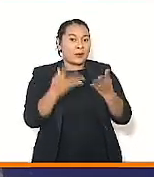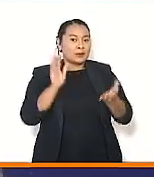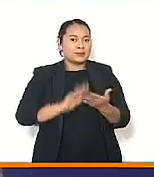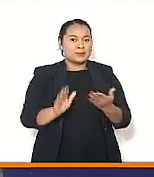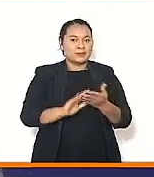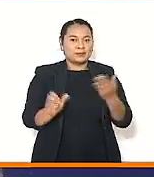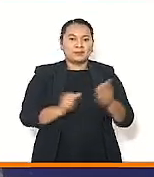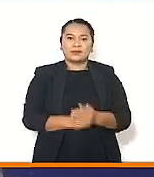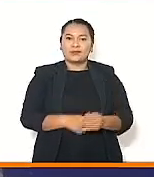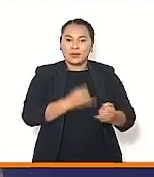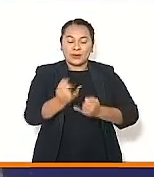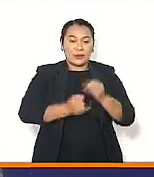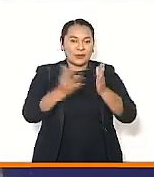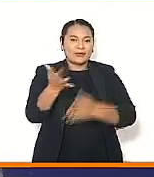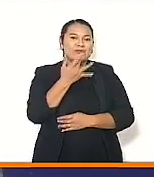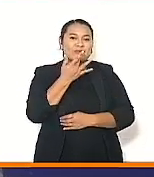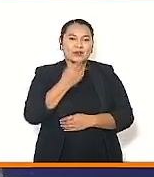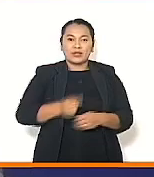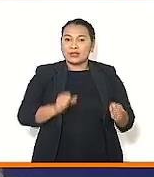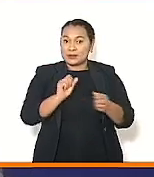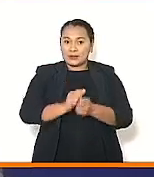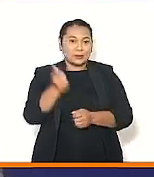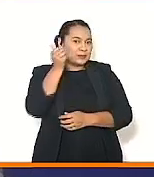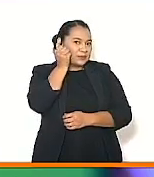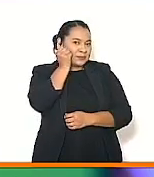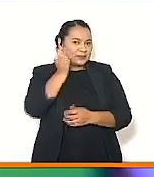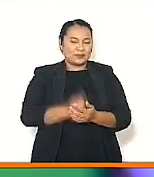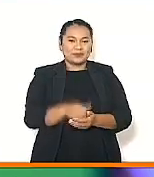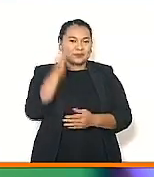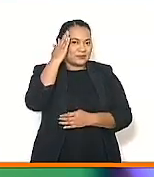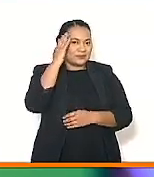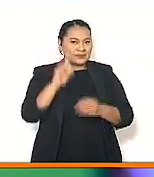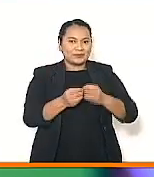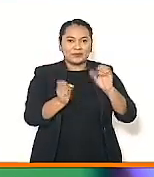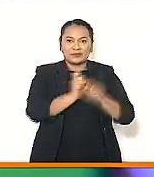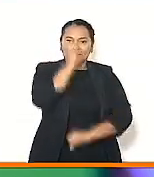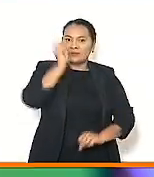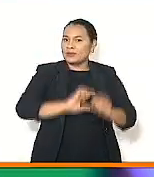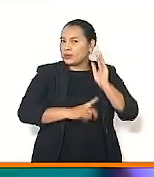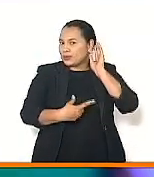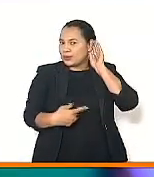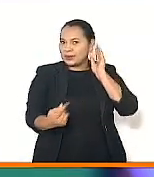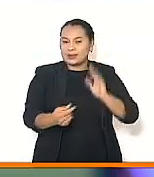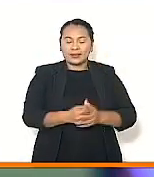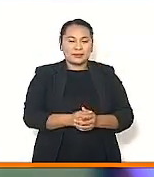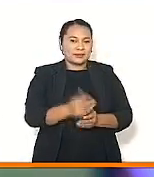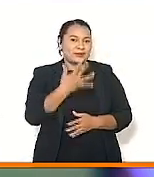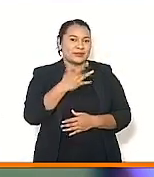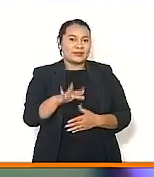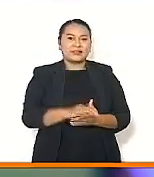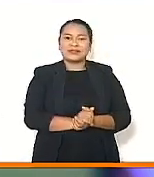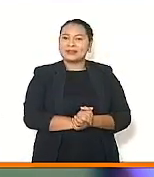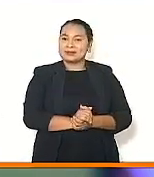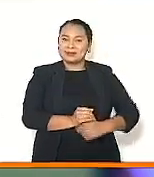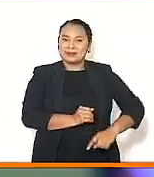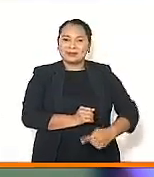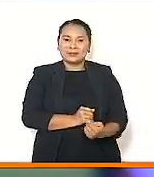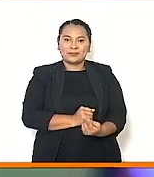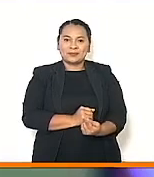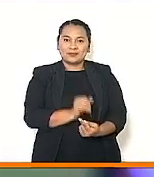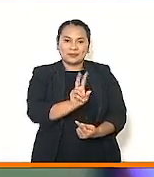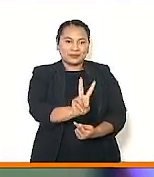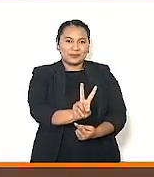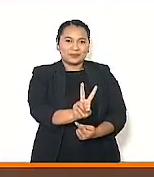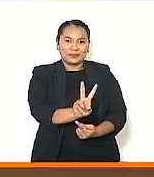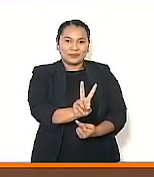jugando tu juego favorito por medio de tu celular. Viene tu primer dígito para diaria, suerte, porque este es el